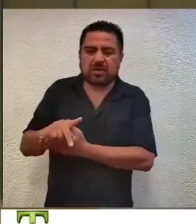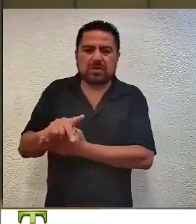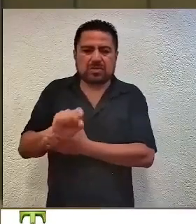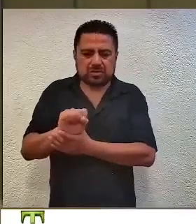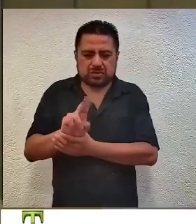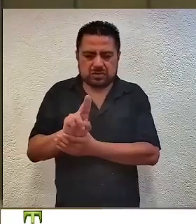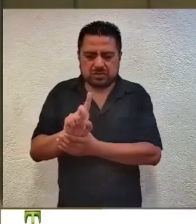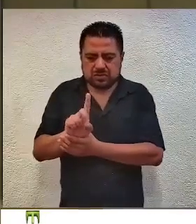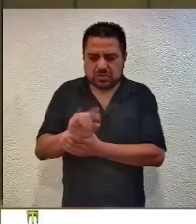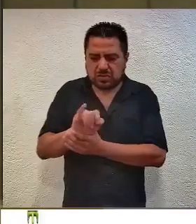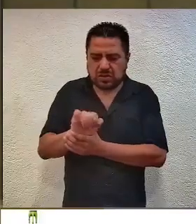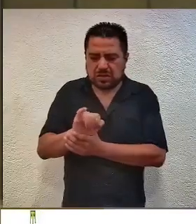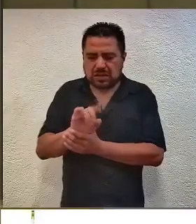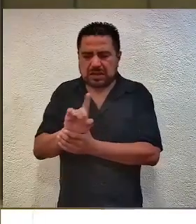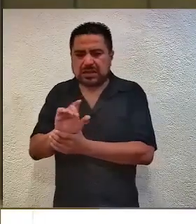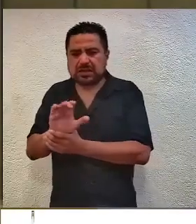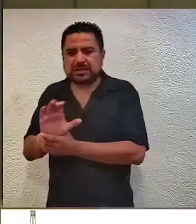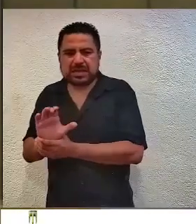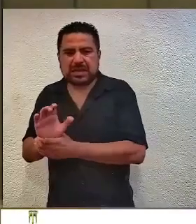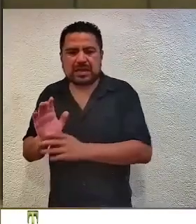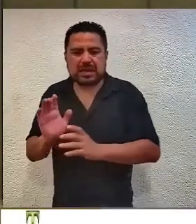JDC